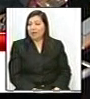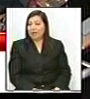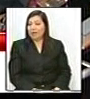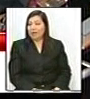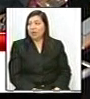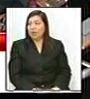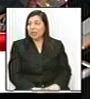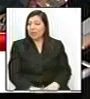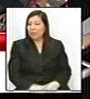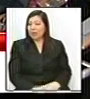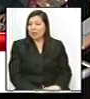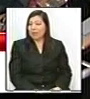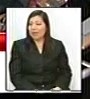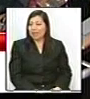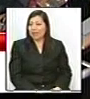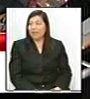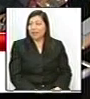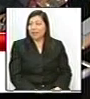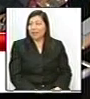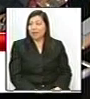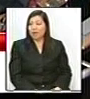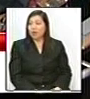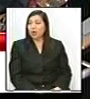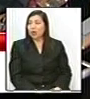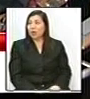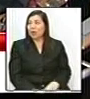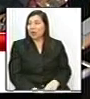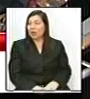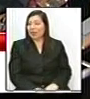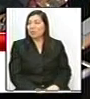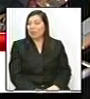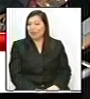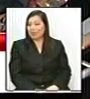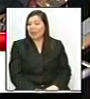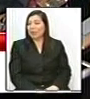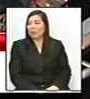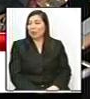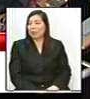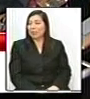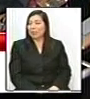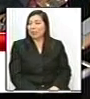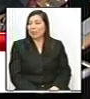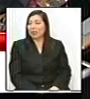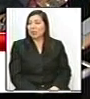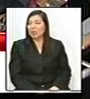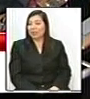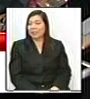Presidente, muy buenas tardes. Por intermedio suyo, saludar al señor ministro.